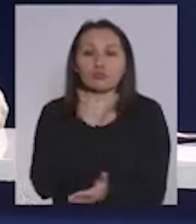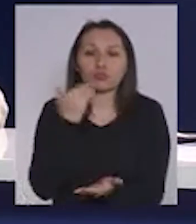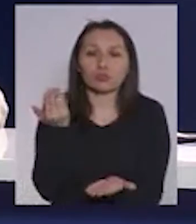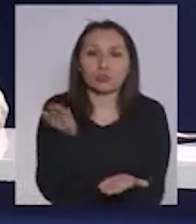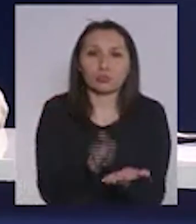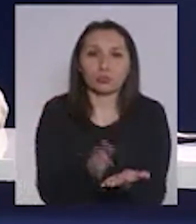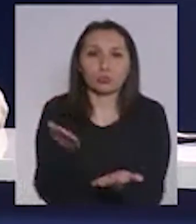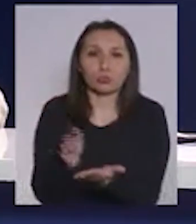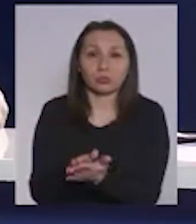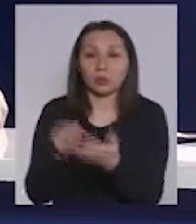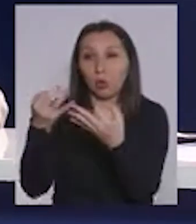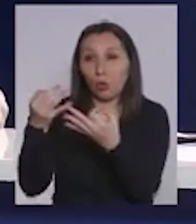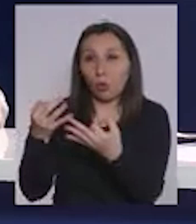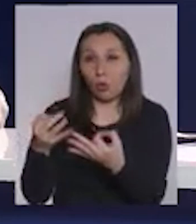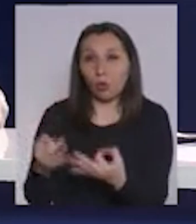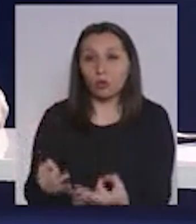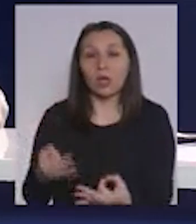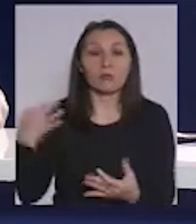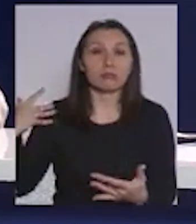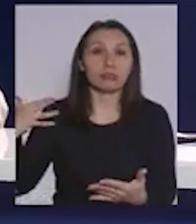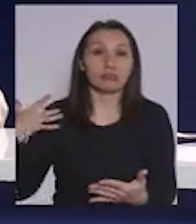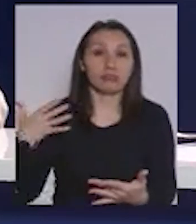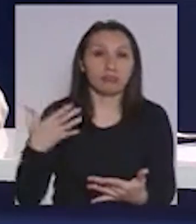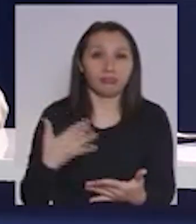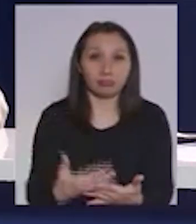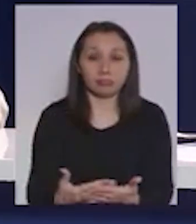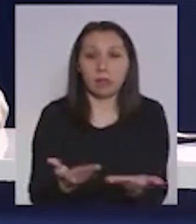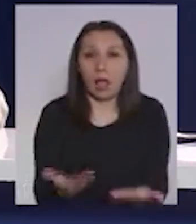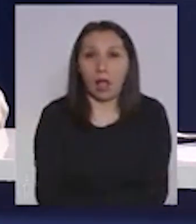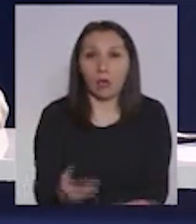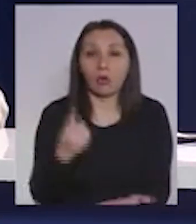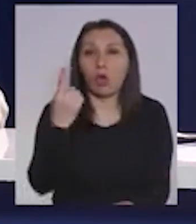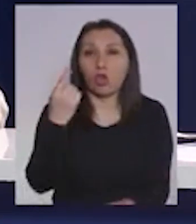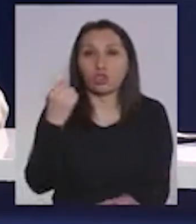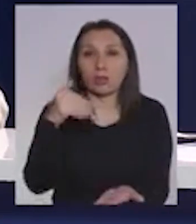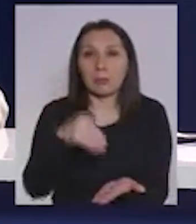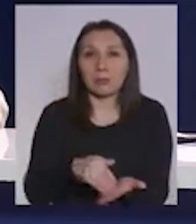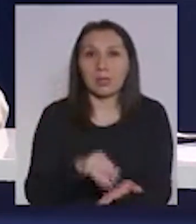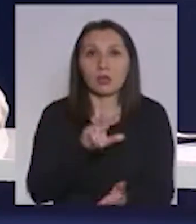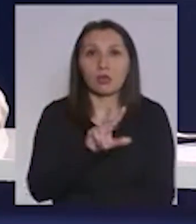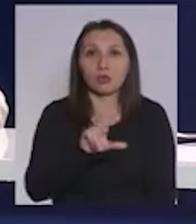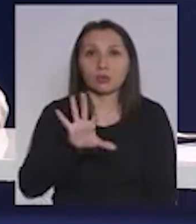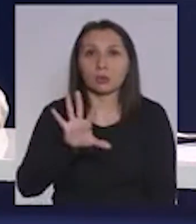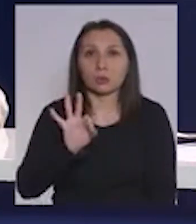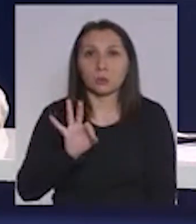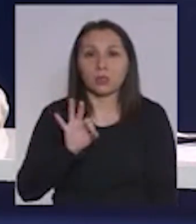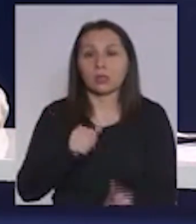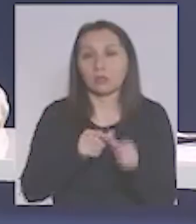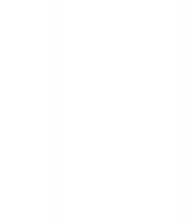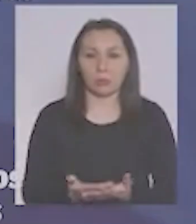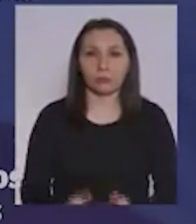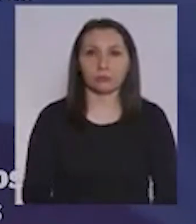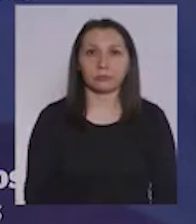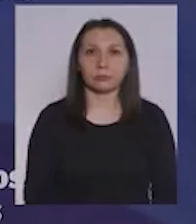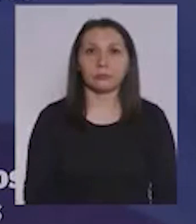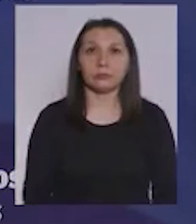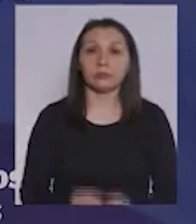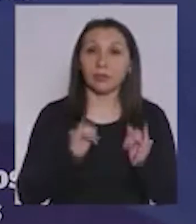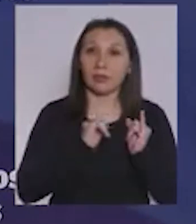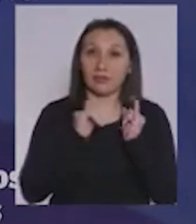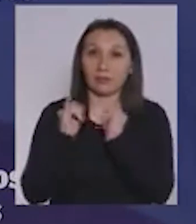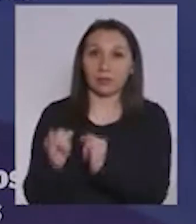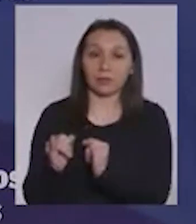con lo cual la cifra total de fallecidos hasta el momento son 11 mil 850 en todo el país quiero